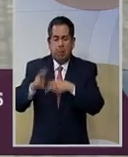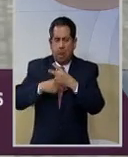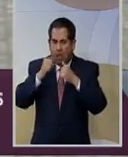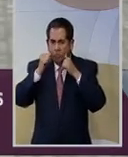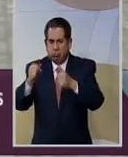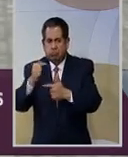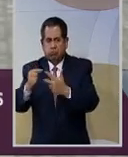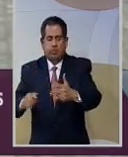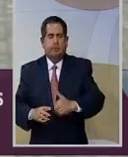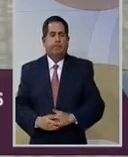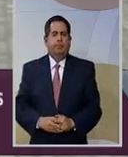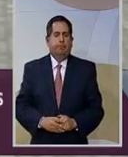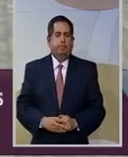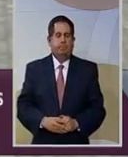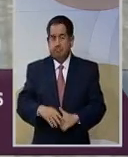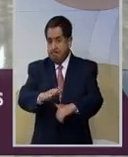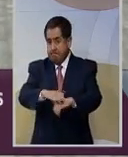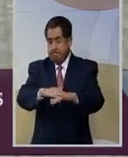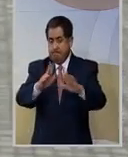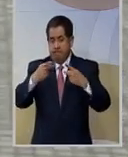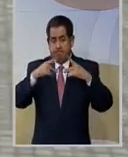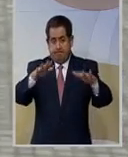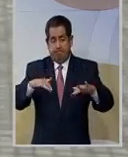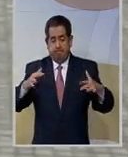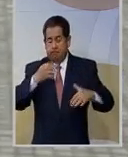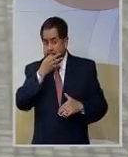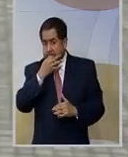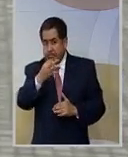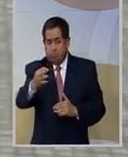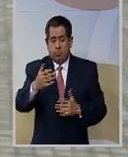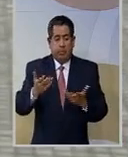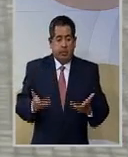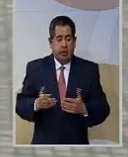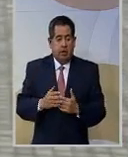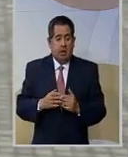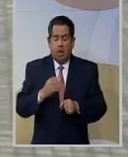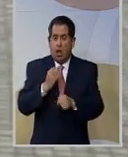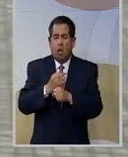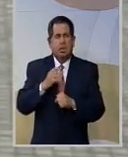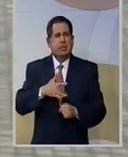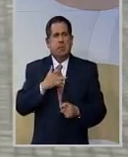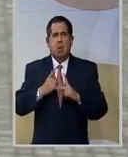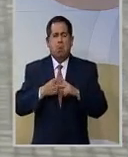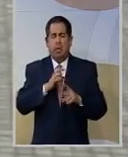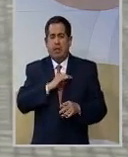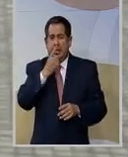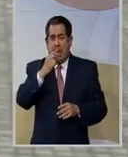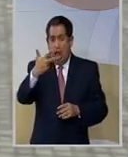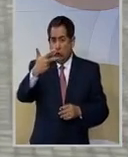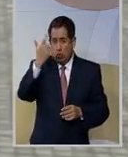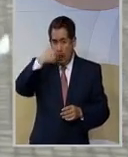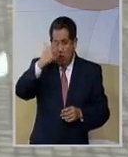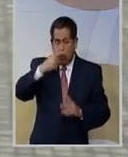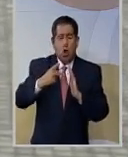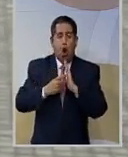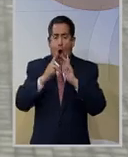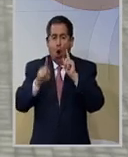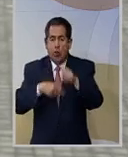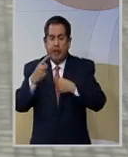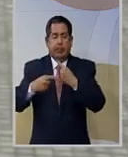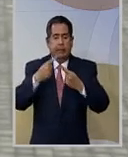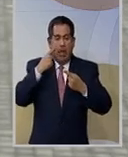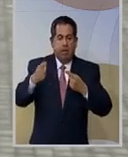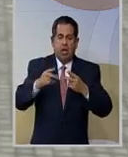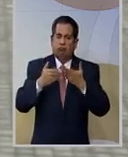Selene, auditorio del canal del Congreso, cabe informar que está calculado a las 8 de la noche, se vuelva a reiniciar